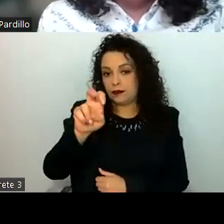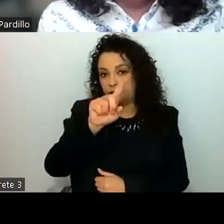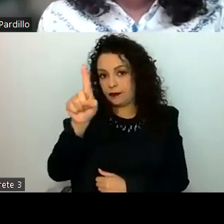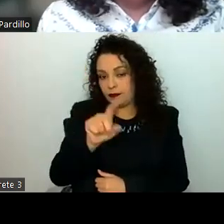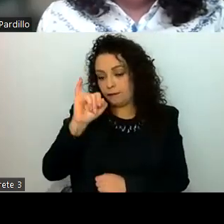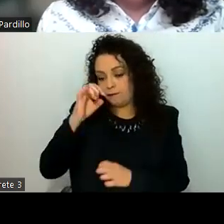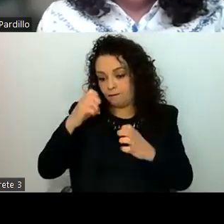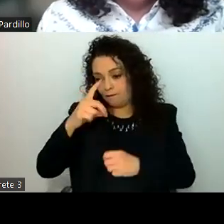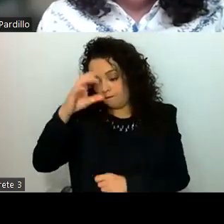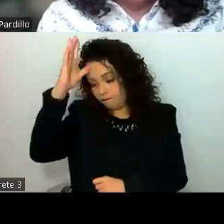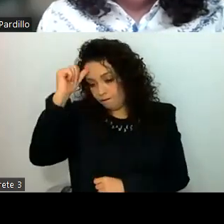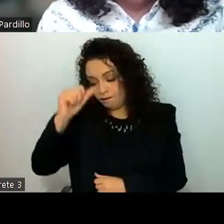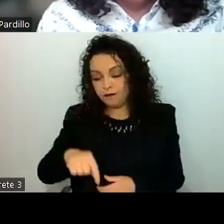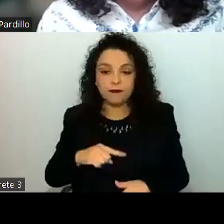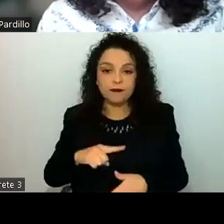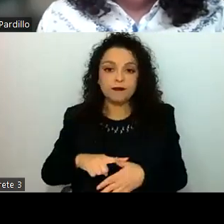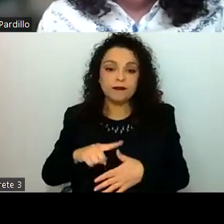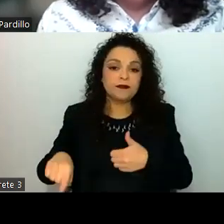favor.